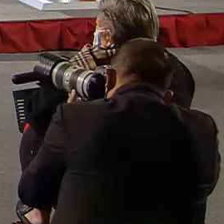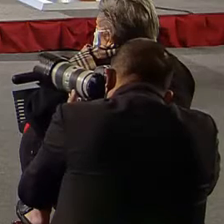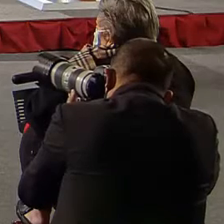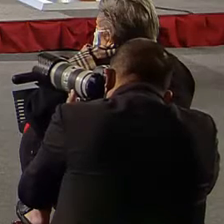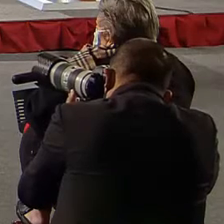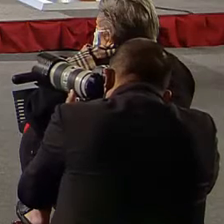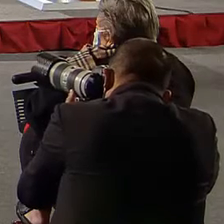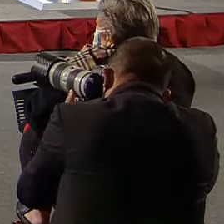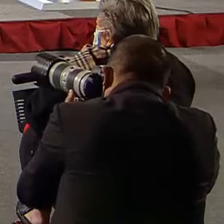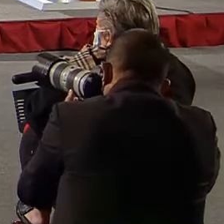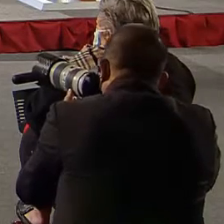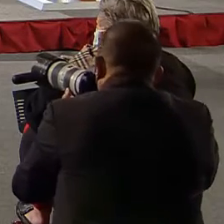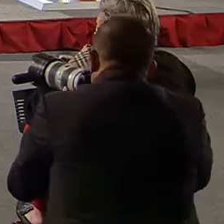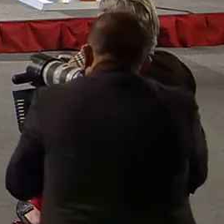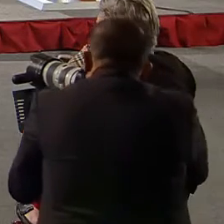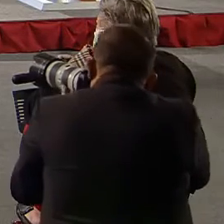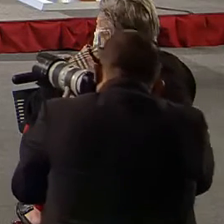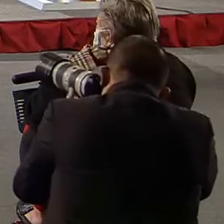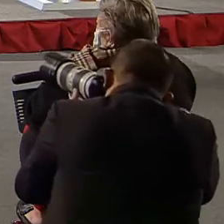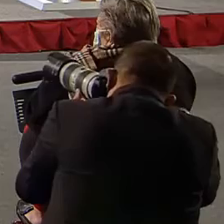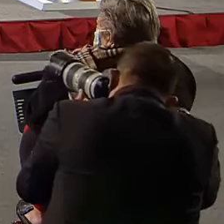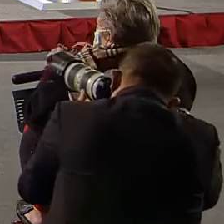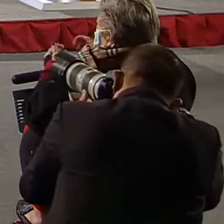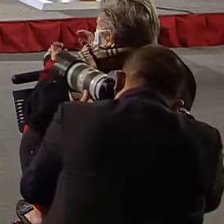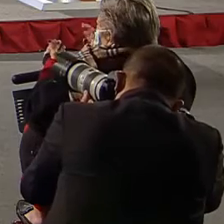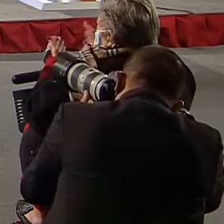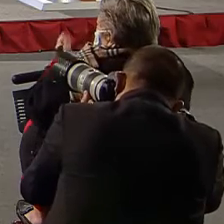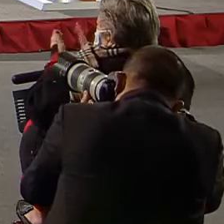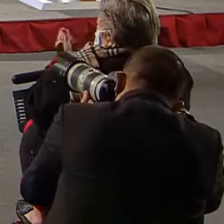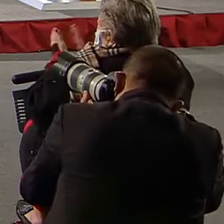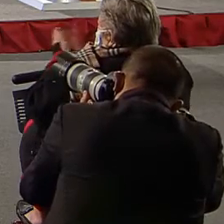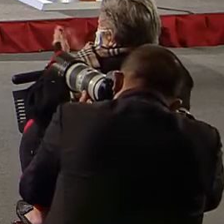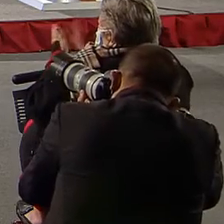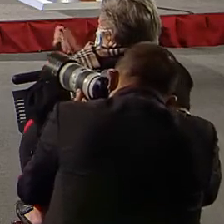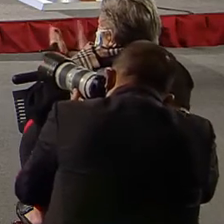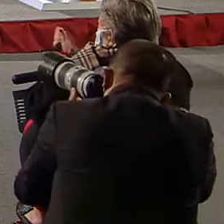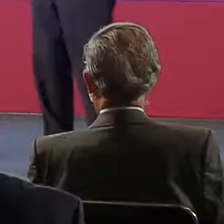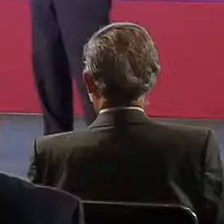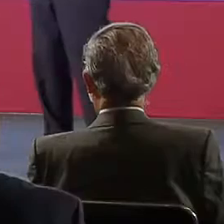El cirujano dentista Javier de la Fuente Hernández.